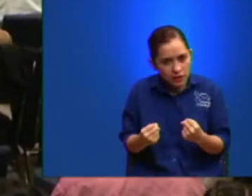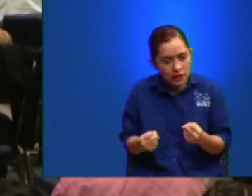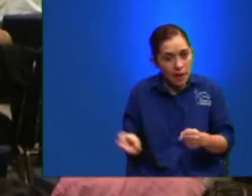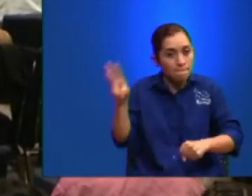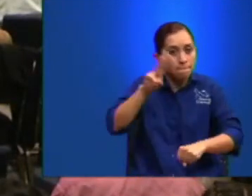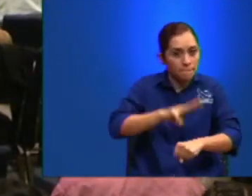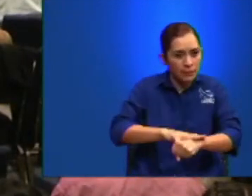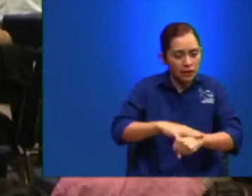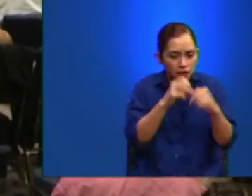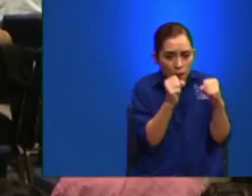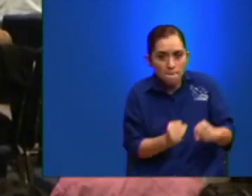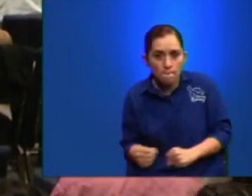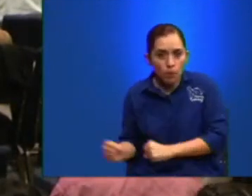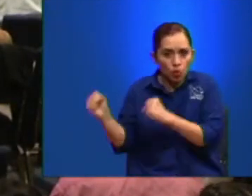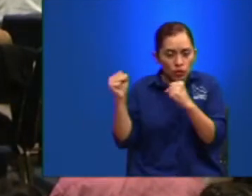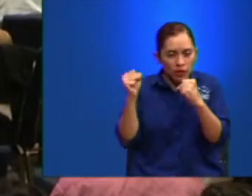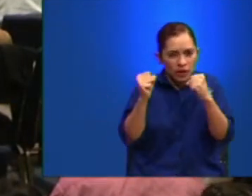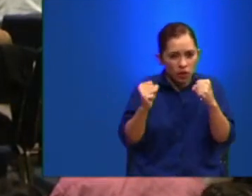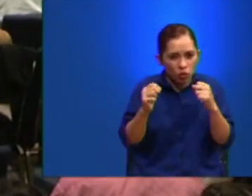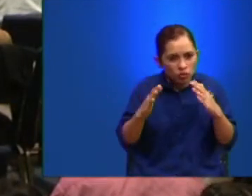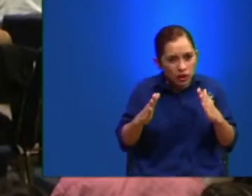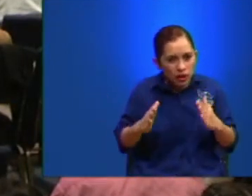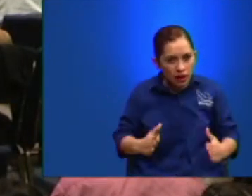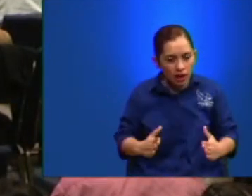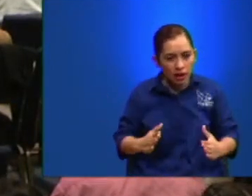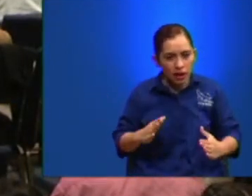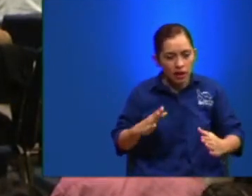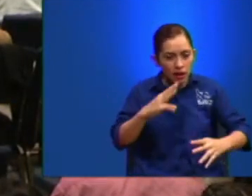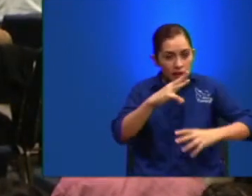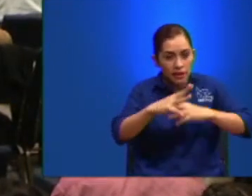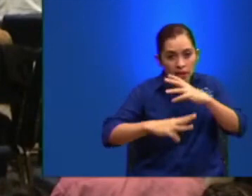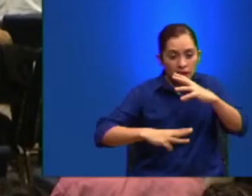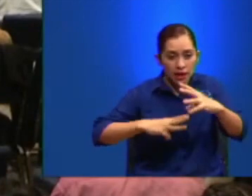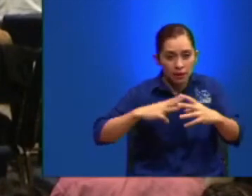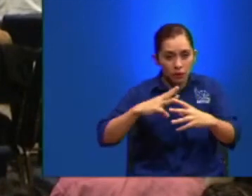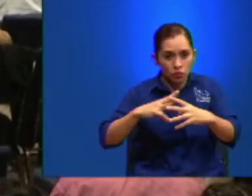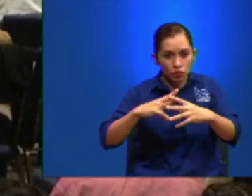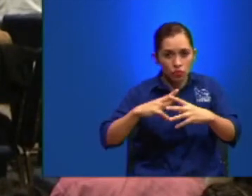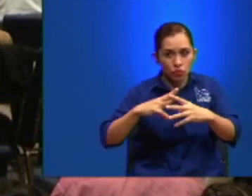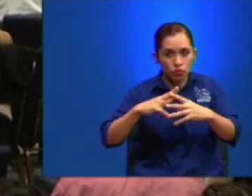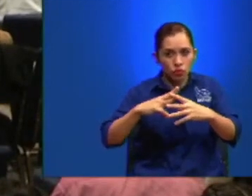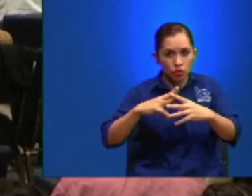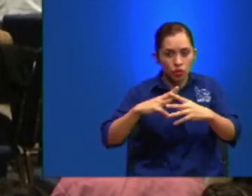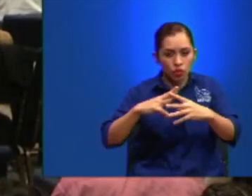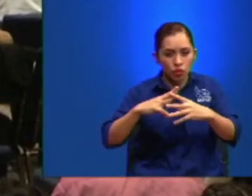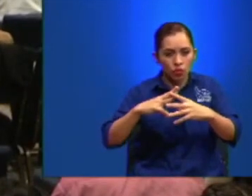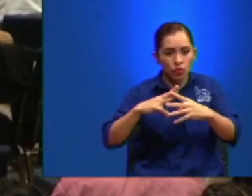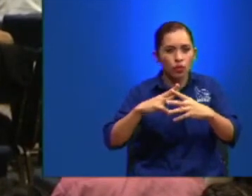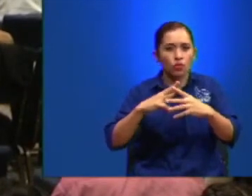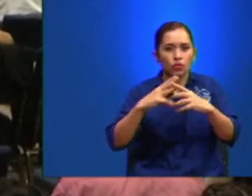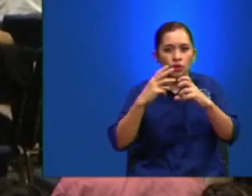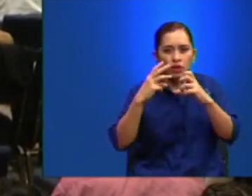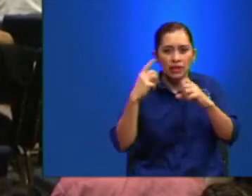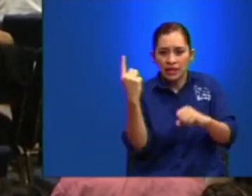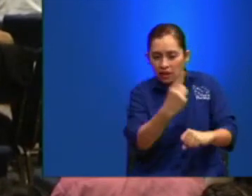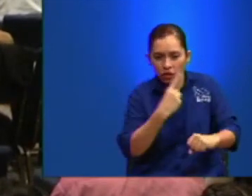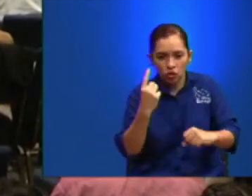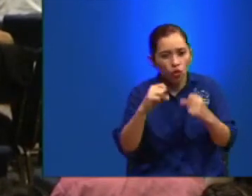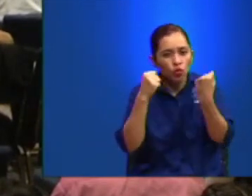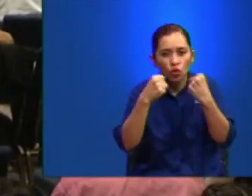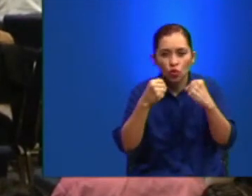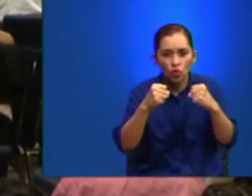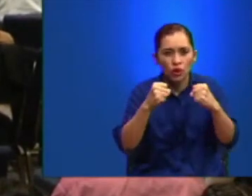universo porque sabemos que la creación no solamente este universo sino que hay multitud